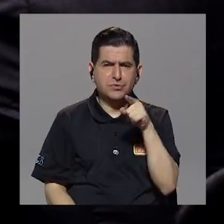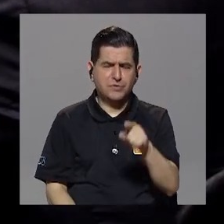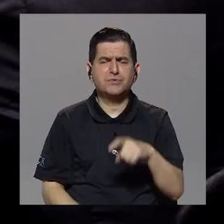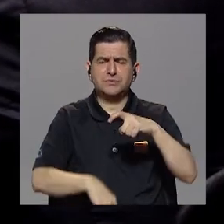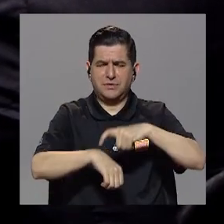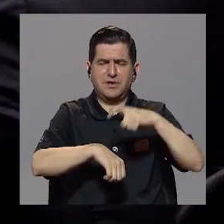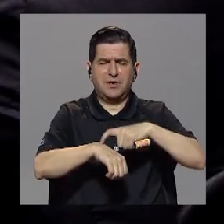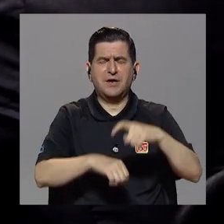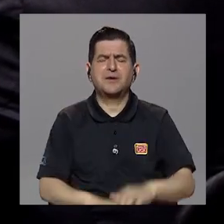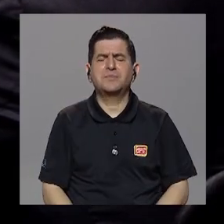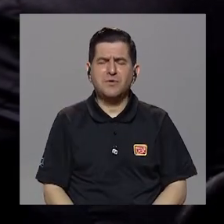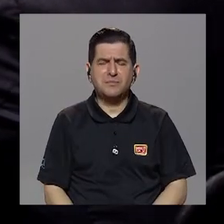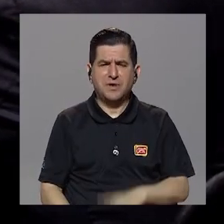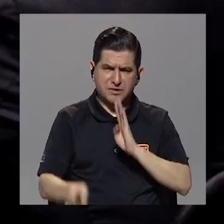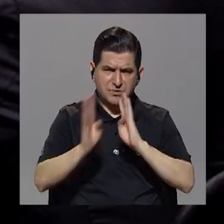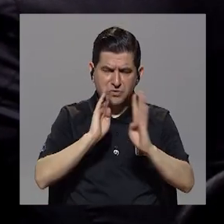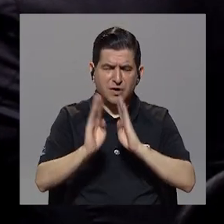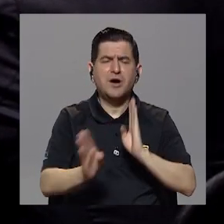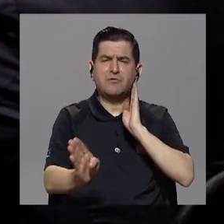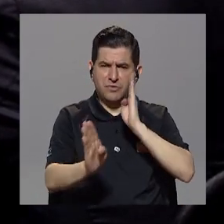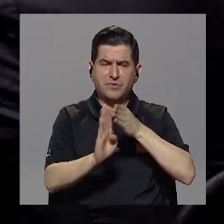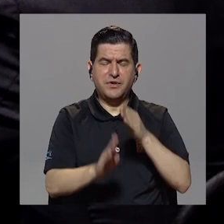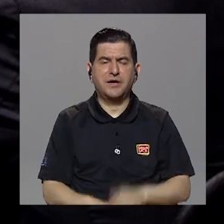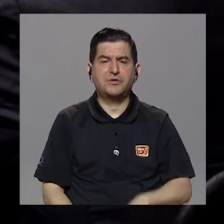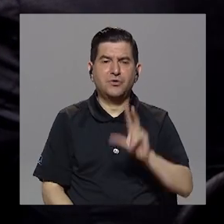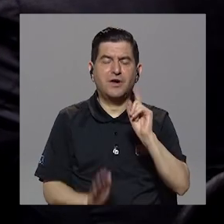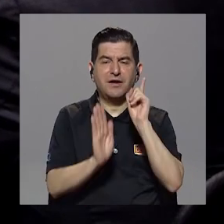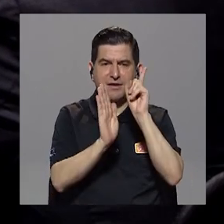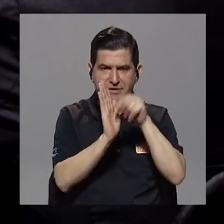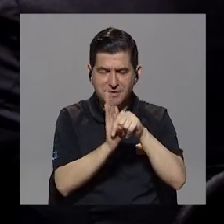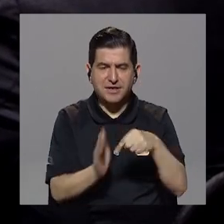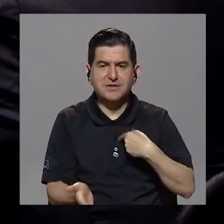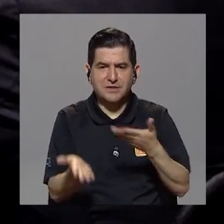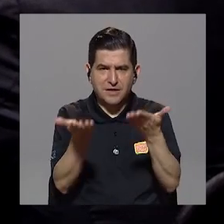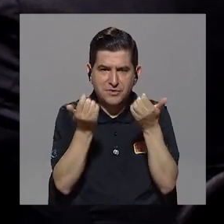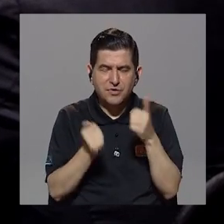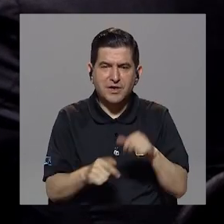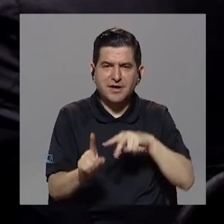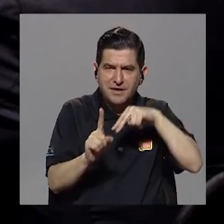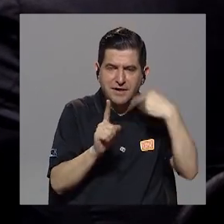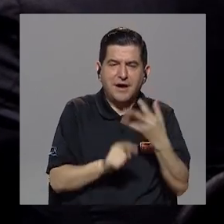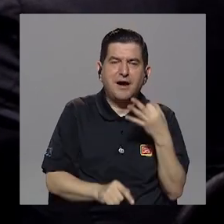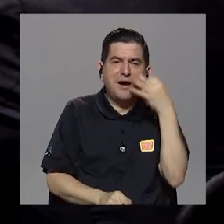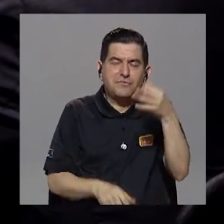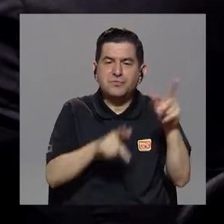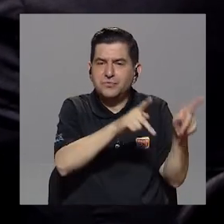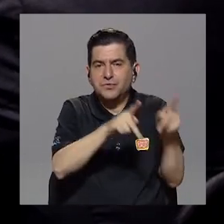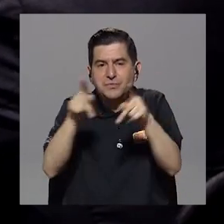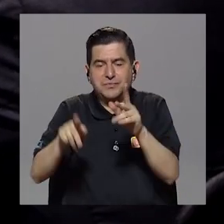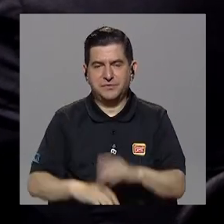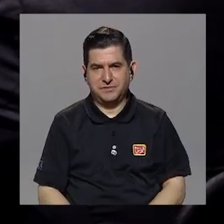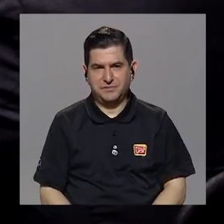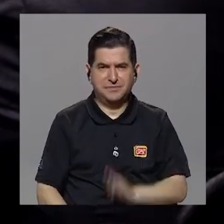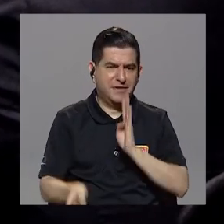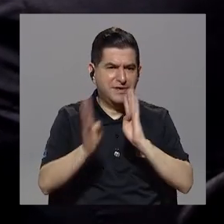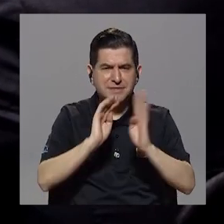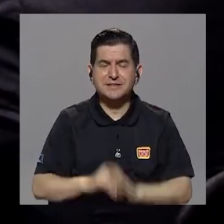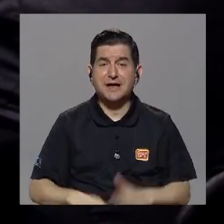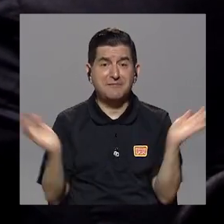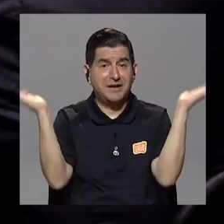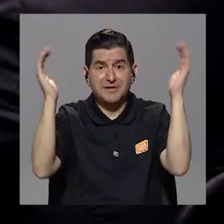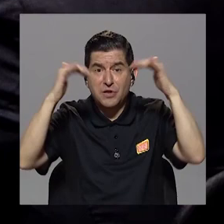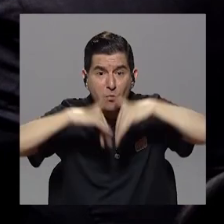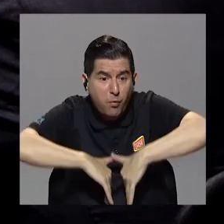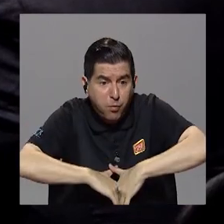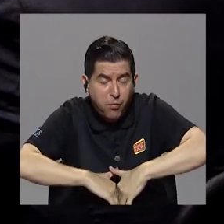en ese momento. Don Álvaro, me quedan 30 segundos, pero quiero darle una perspectiva a futuro de la gente. Se habla mucho del La mejor colapso, hoja